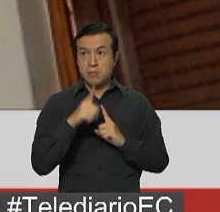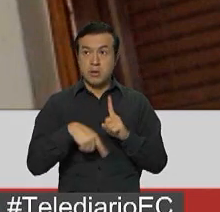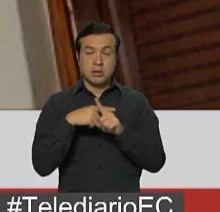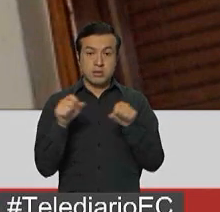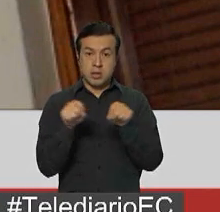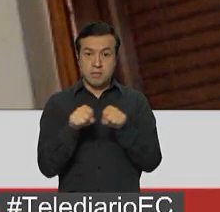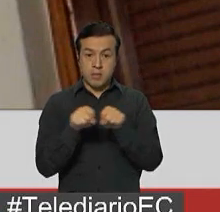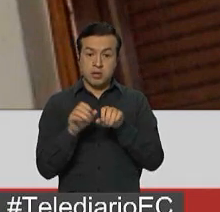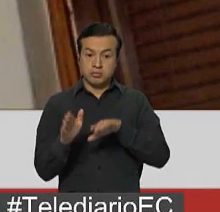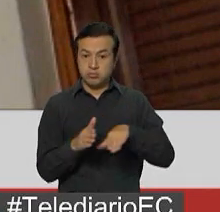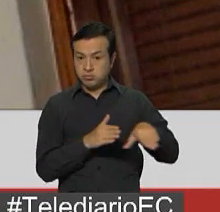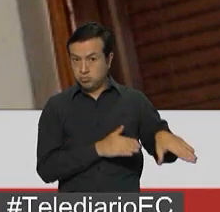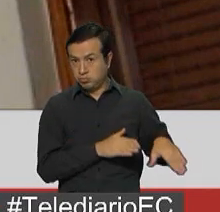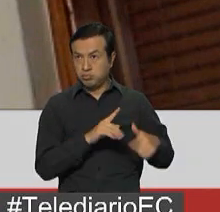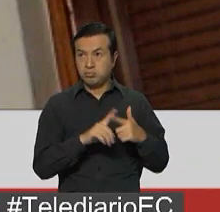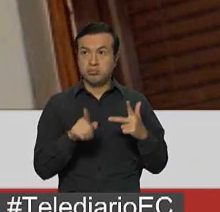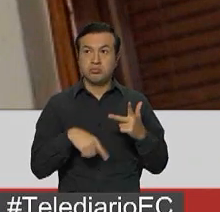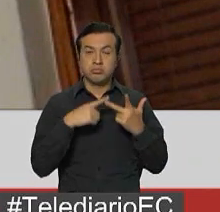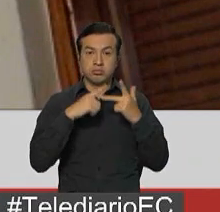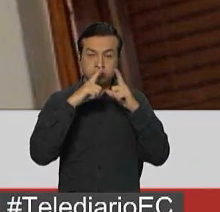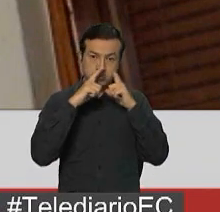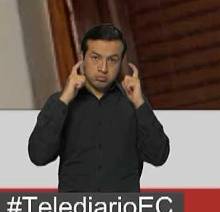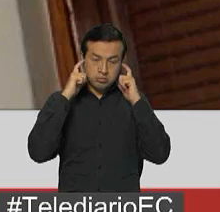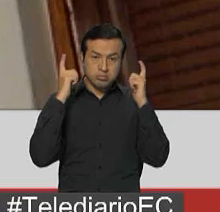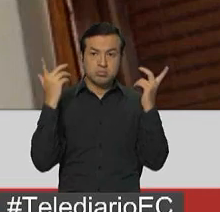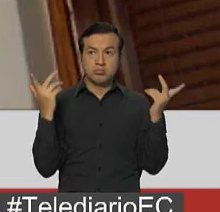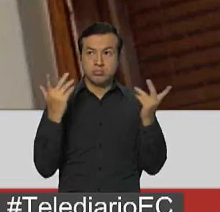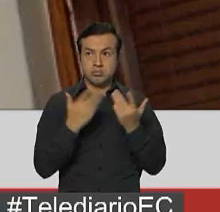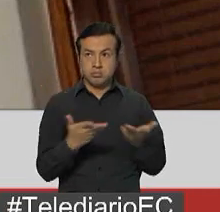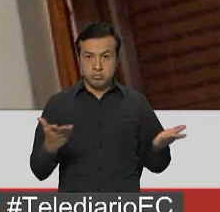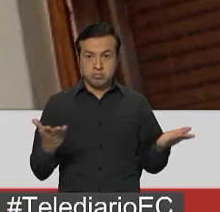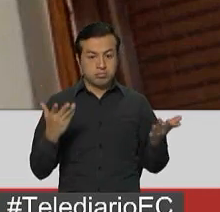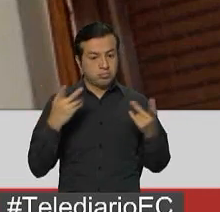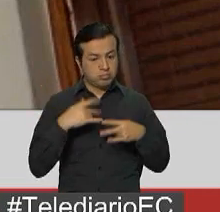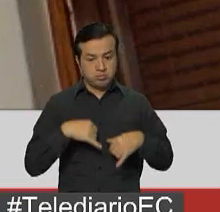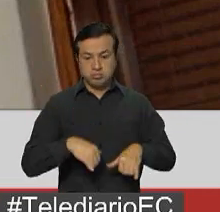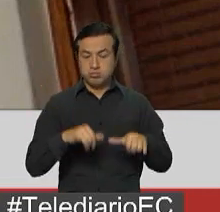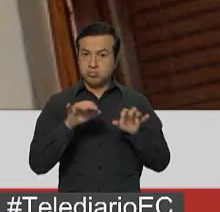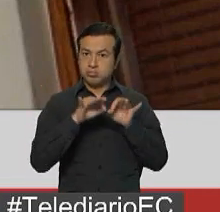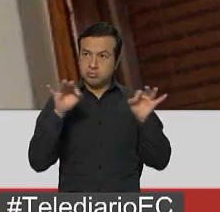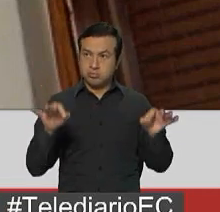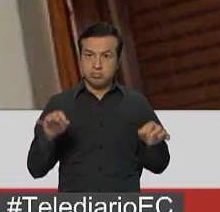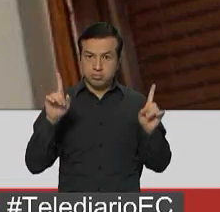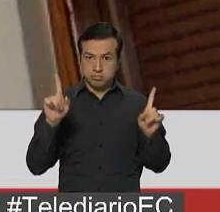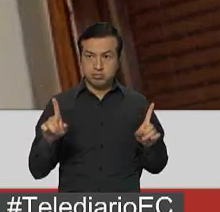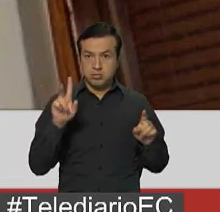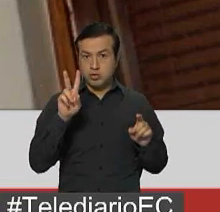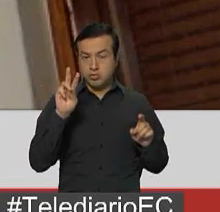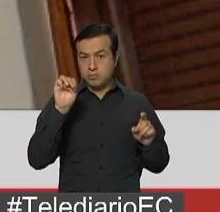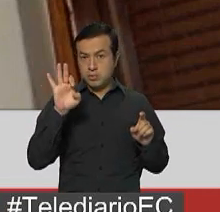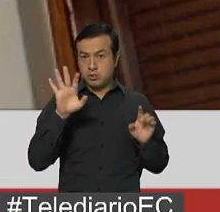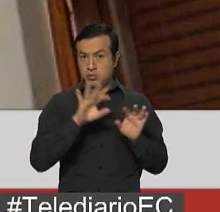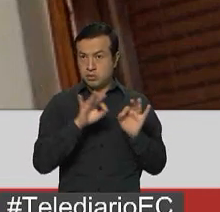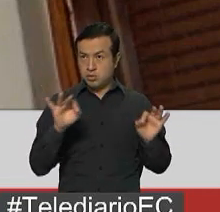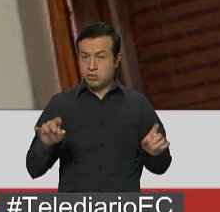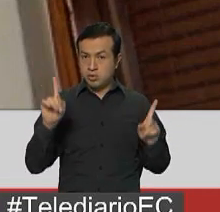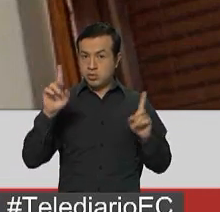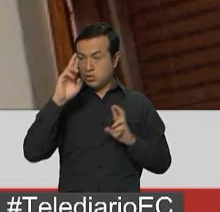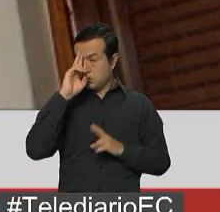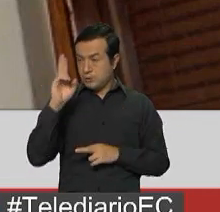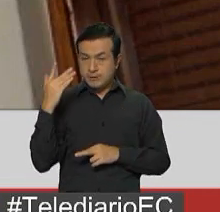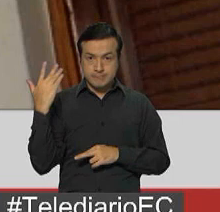zapatos el utilizar tapabocas o mascarillas y el mantener esta distancia de por lo menos 2 metros que nos